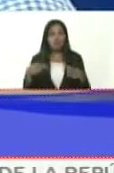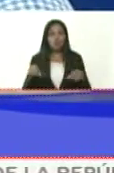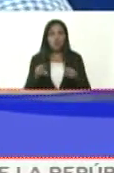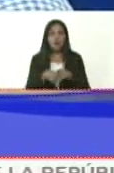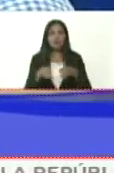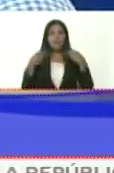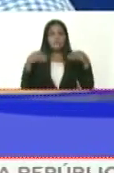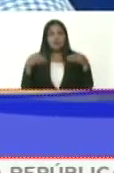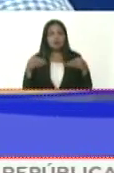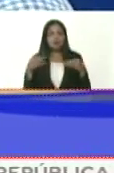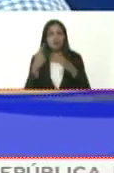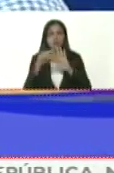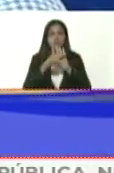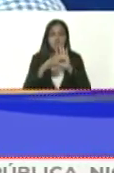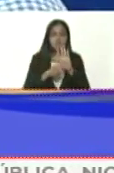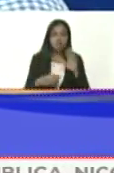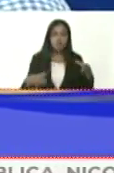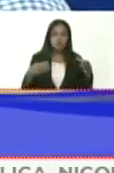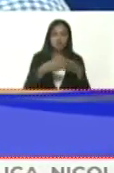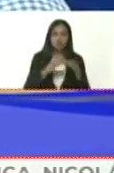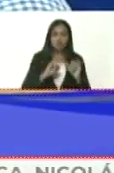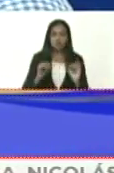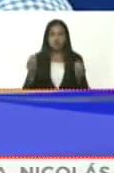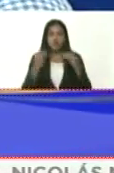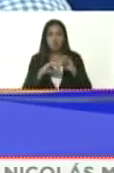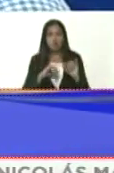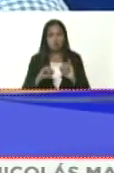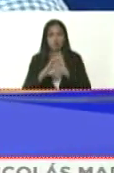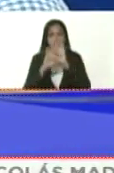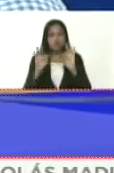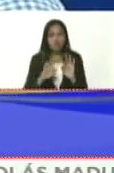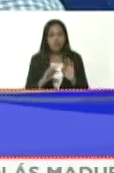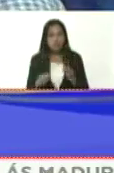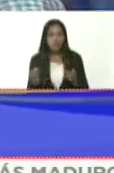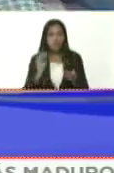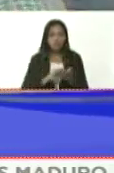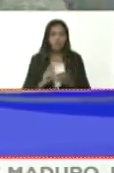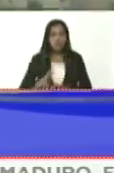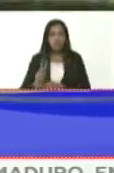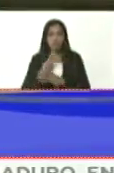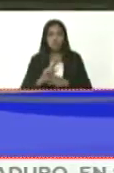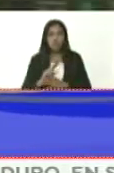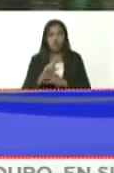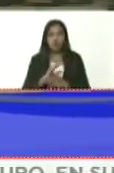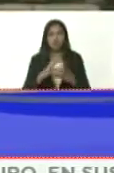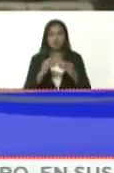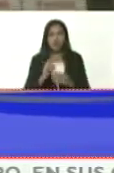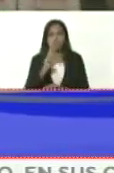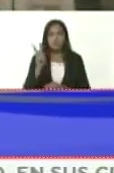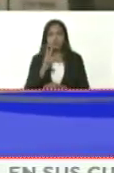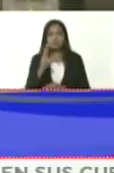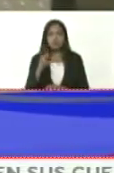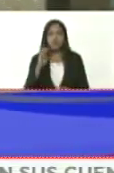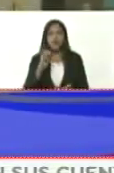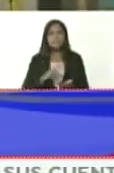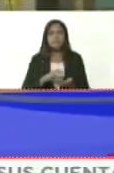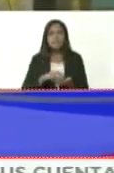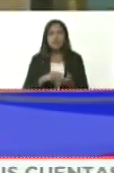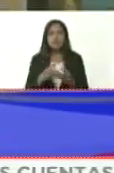tiene un conjunto de recomendaciones para frenar la salida y que eso sea reutilizado en Venezuela,